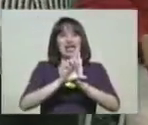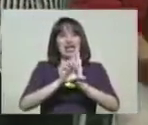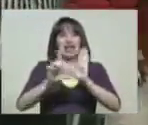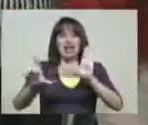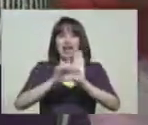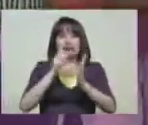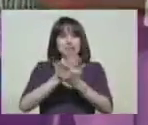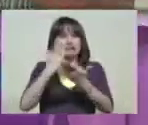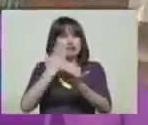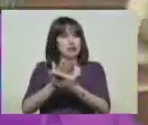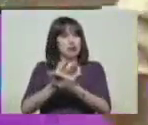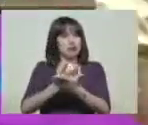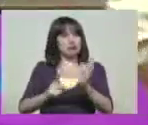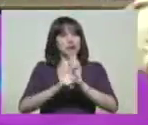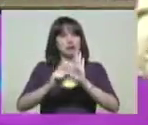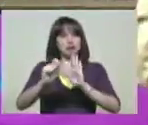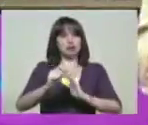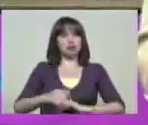siempre